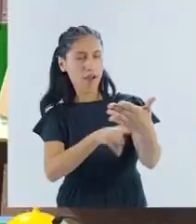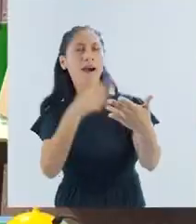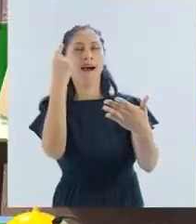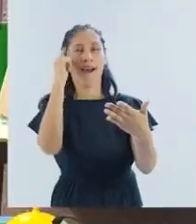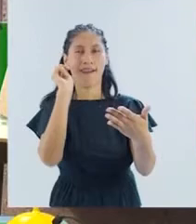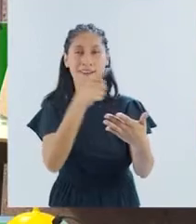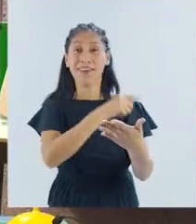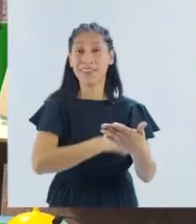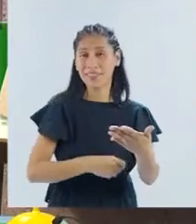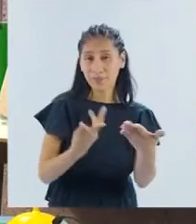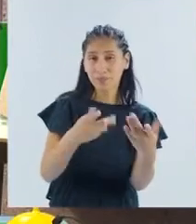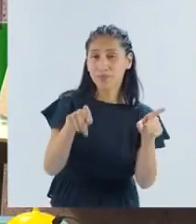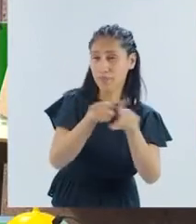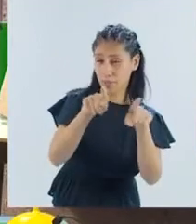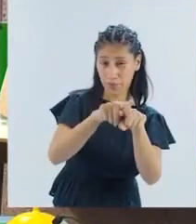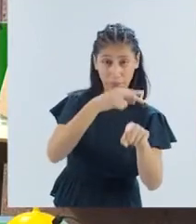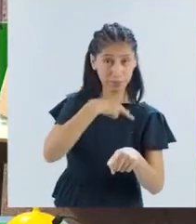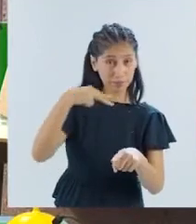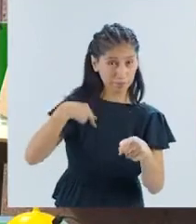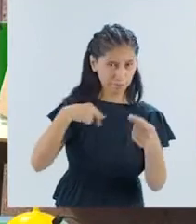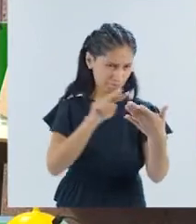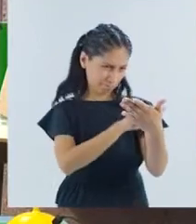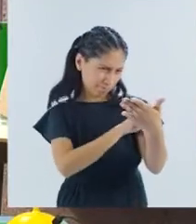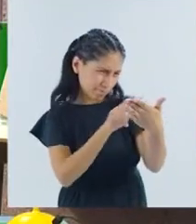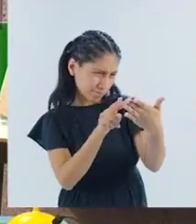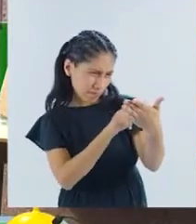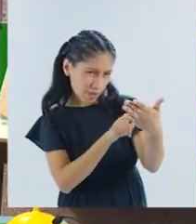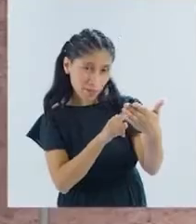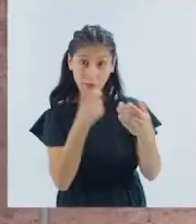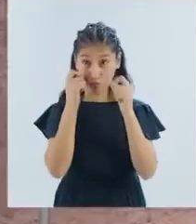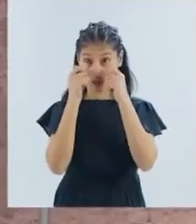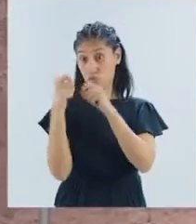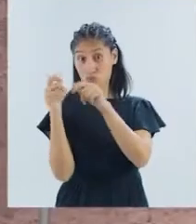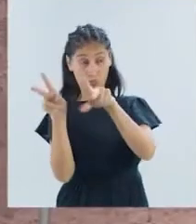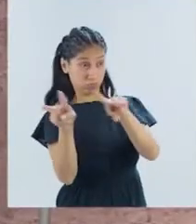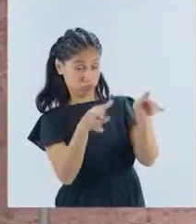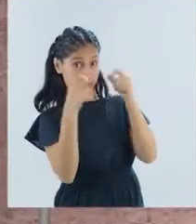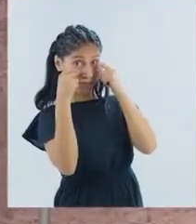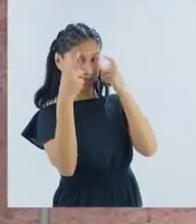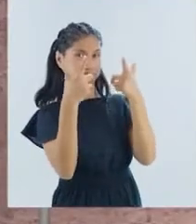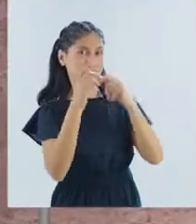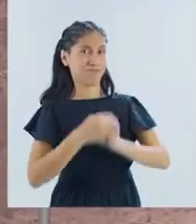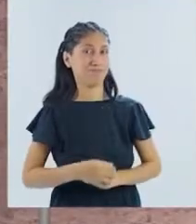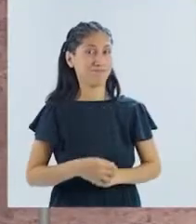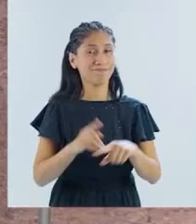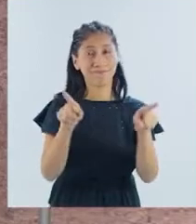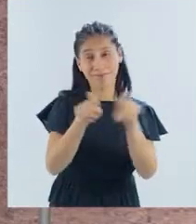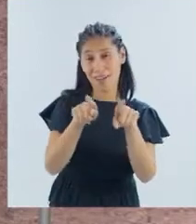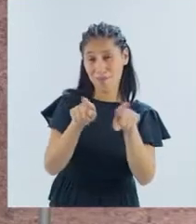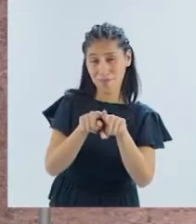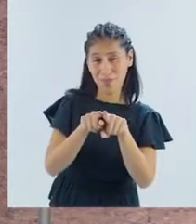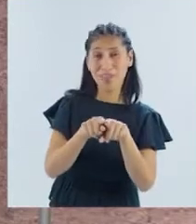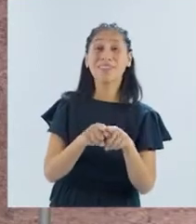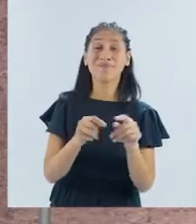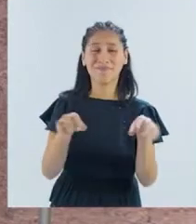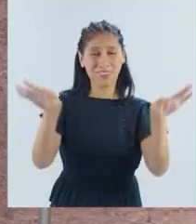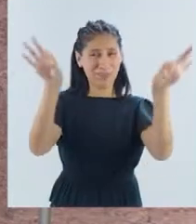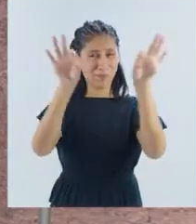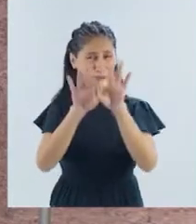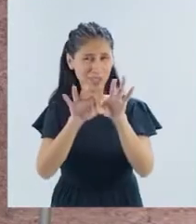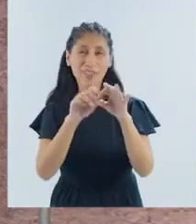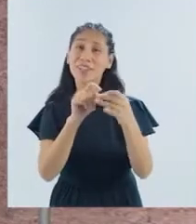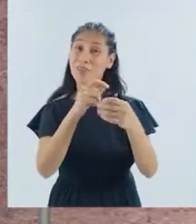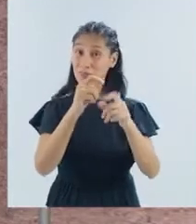receptor. Así es, nuestros argumentos deben impactar. Cori, la idea también es hacer que el lector